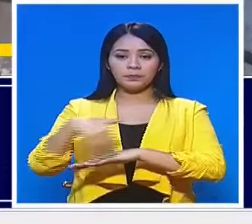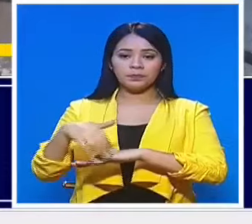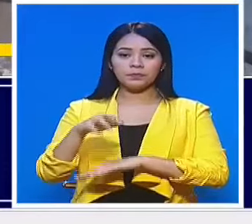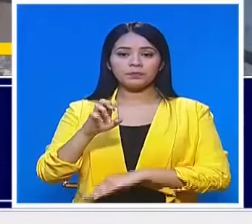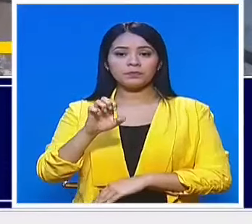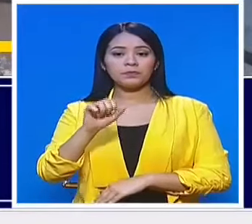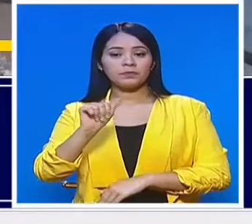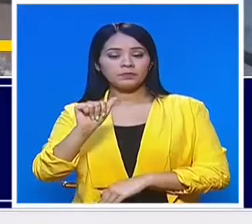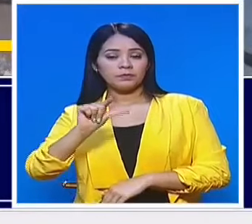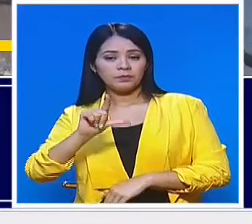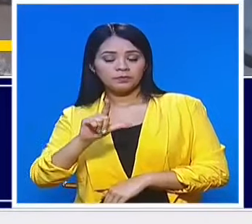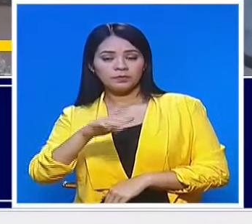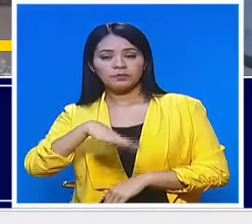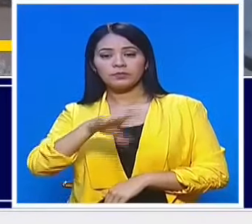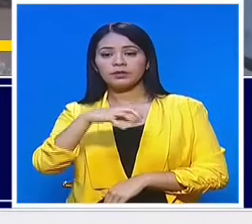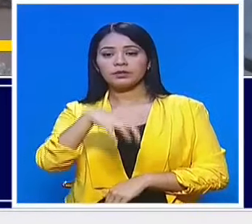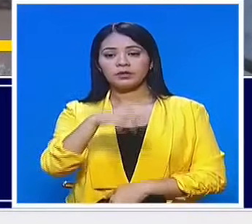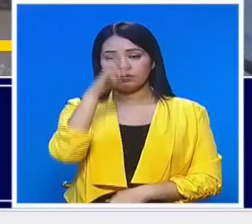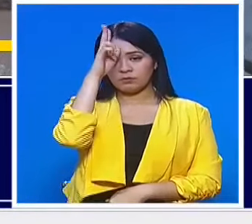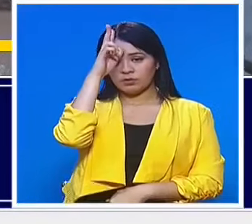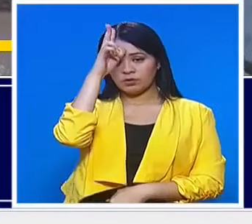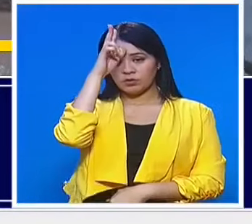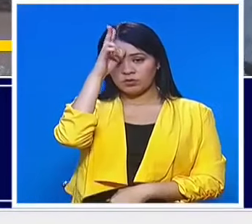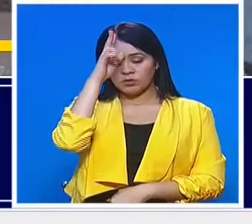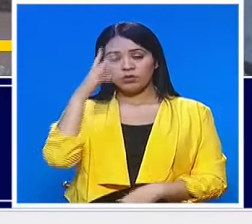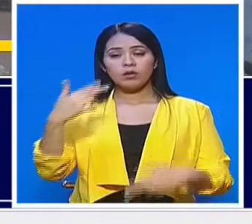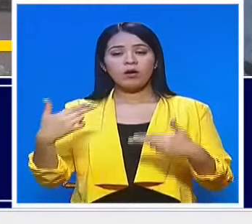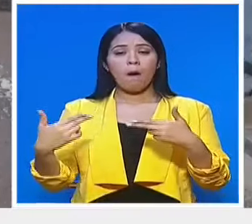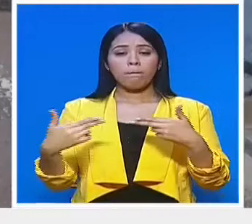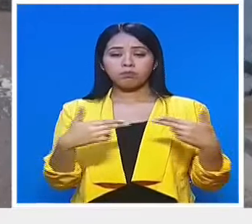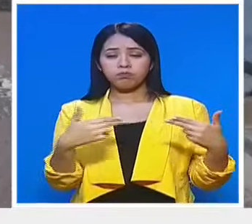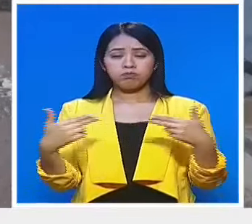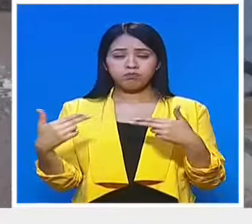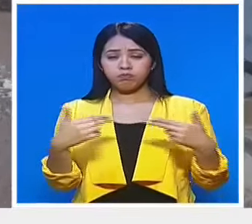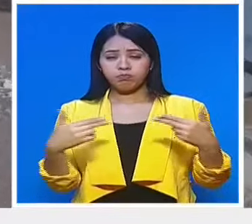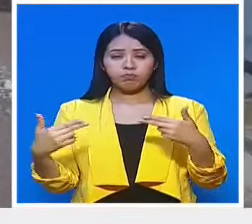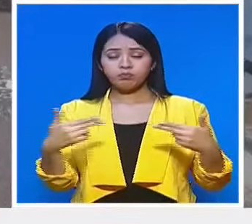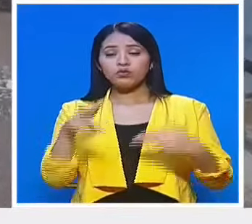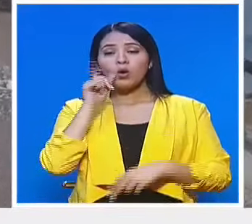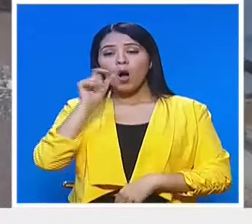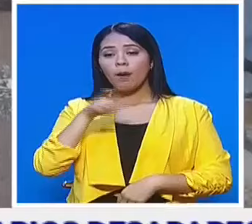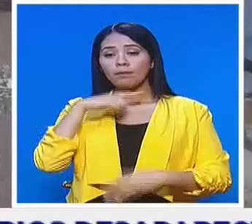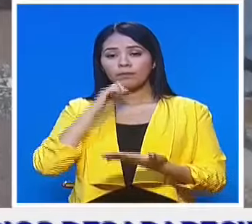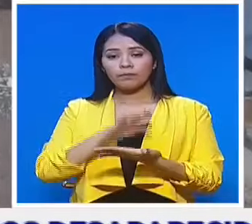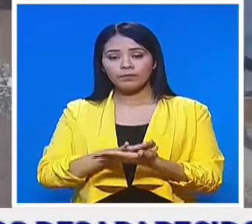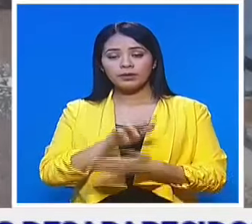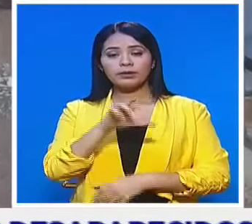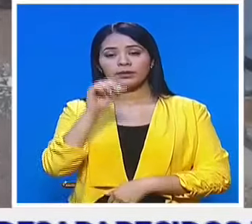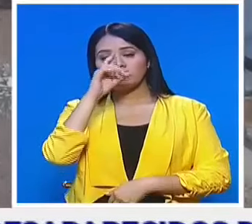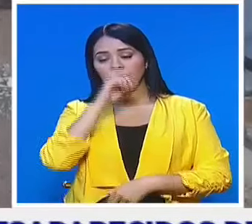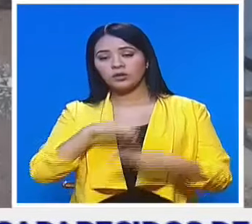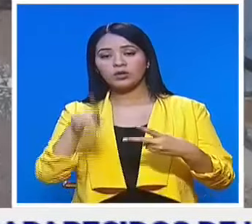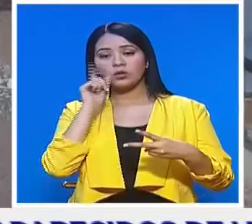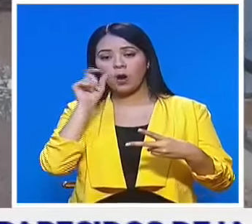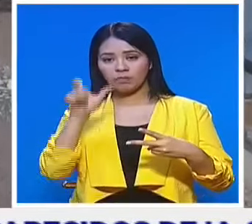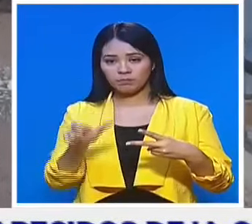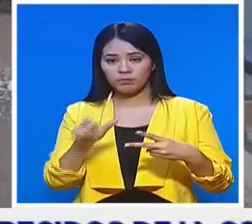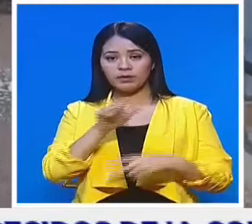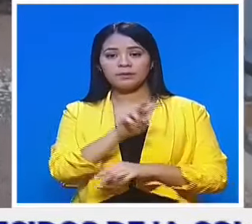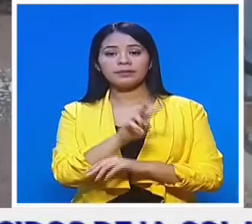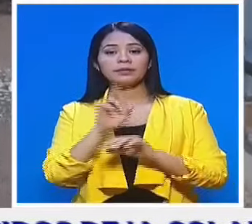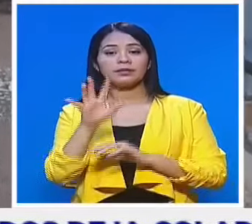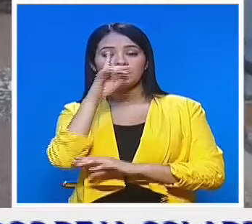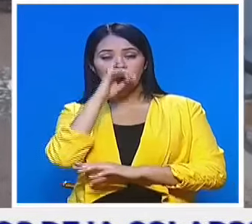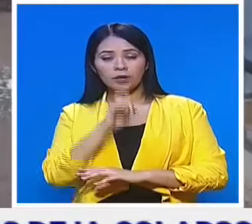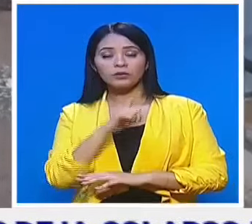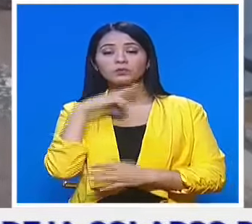del municipio federación del Estado Falcón durante el enfrentamiento murió Freddy Cordero de y Alejandro chirinos de 25